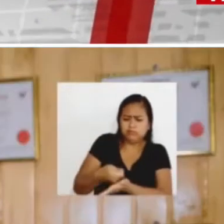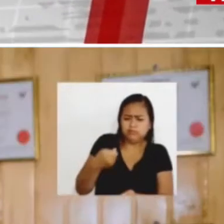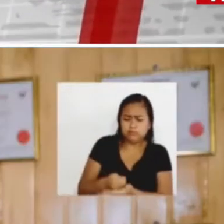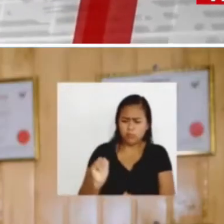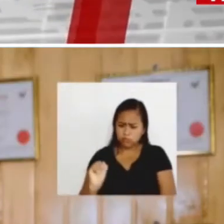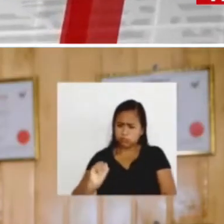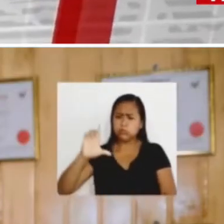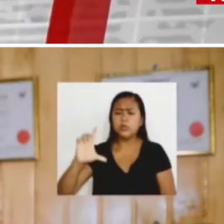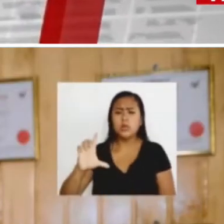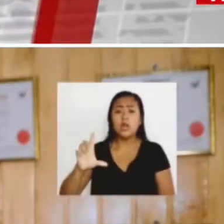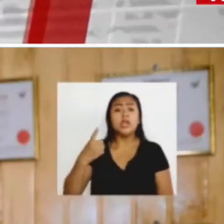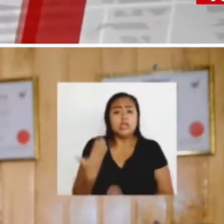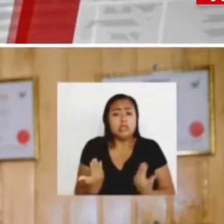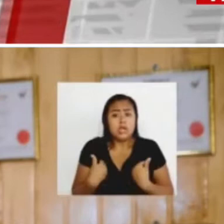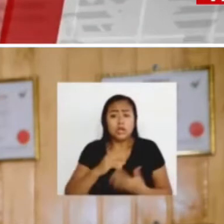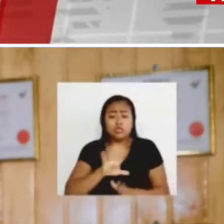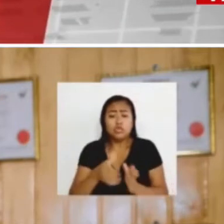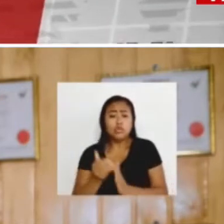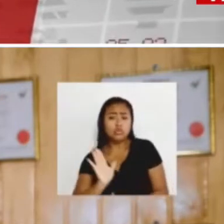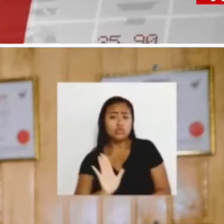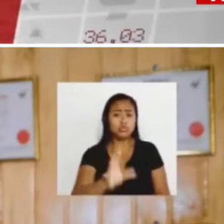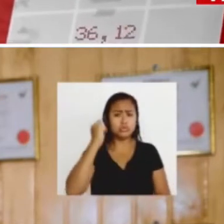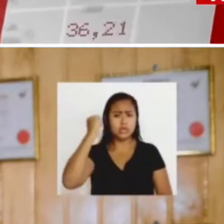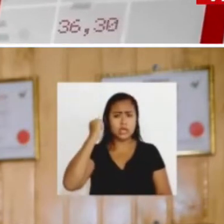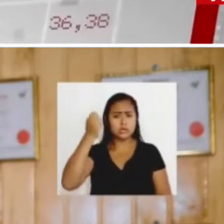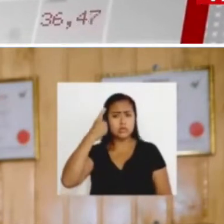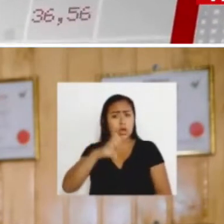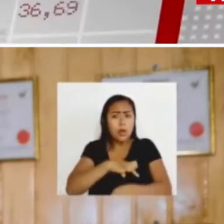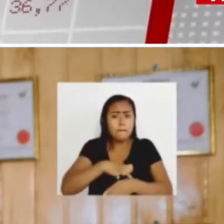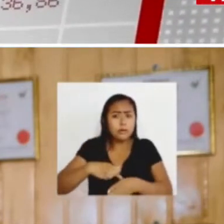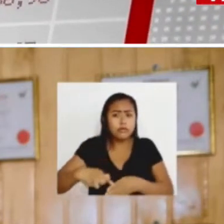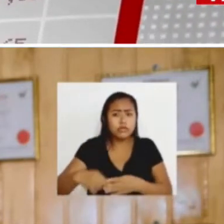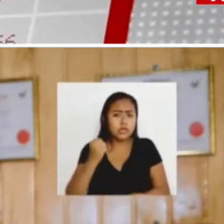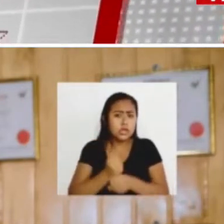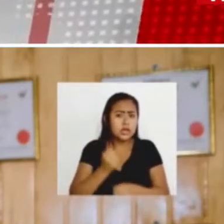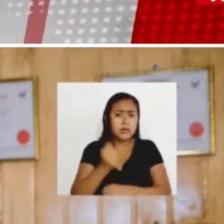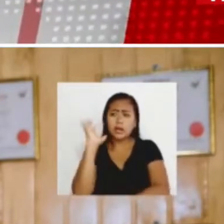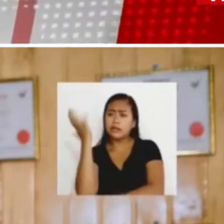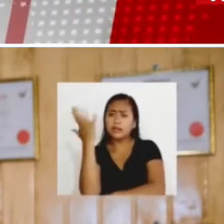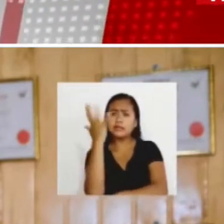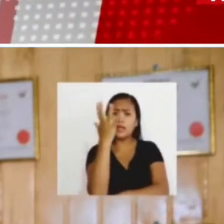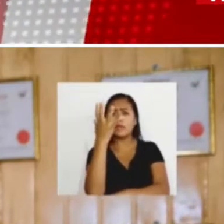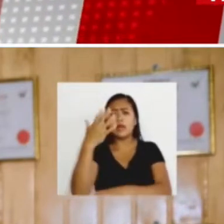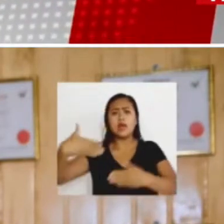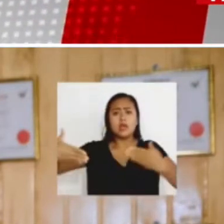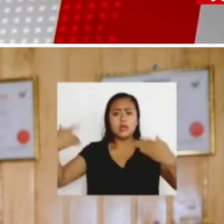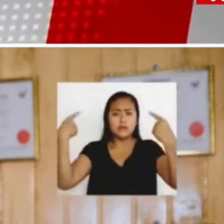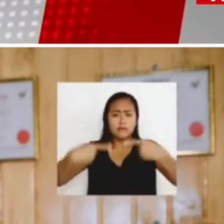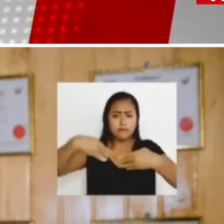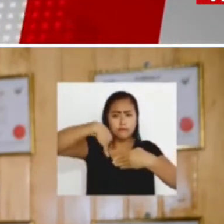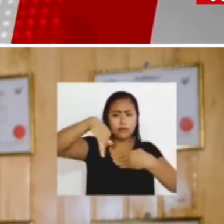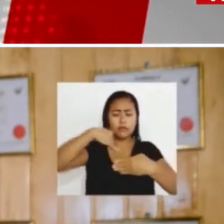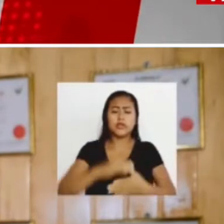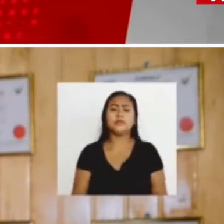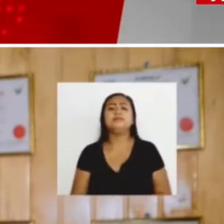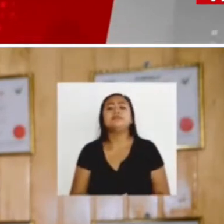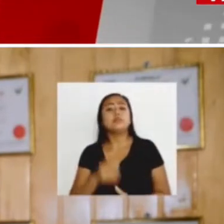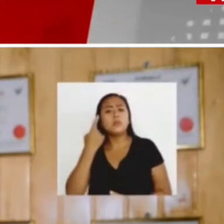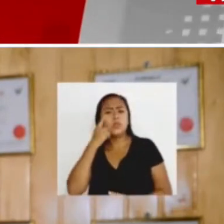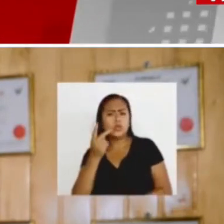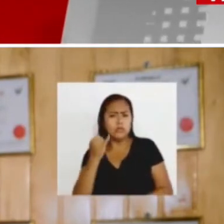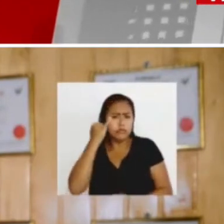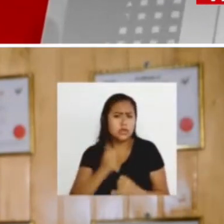Acuña no solamente va a pasar la valla, sino va a pasar la segunda vuelta. Si bien es cierto, las encuestas